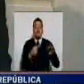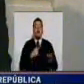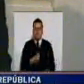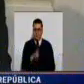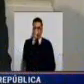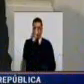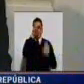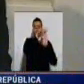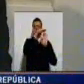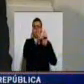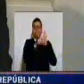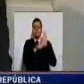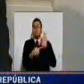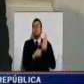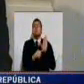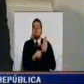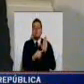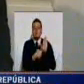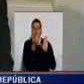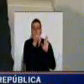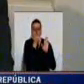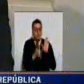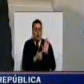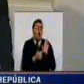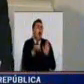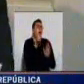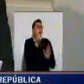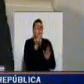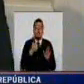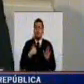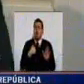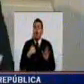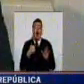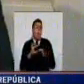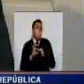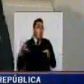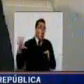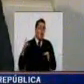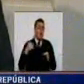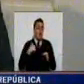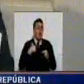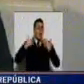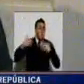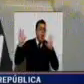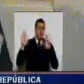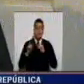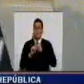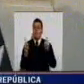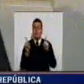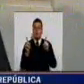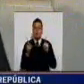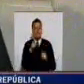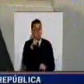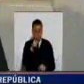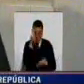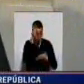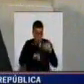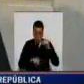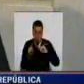estricto, sin que resulte admisible la opción de apartarse del mismo. ¿Ustedes no leyeron